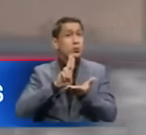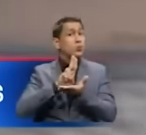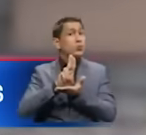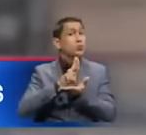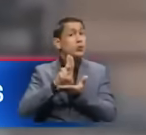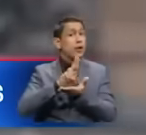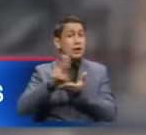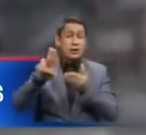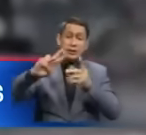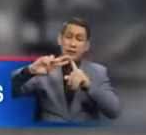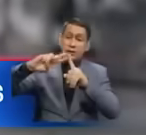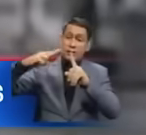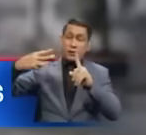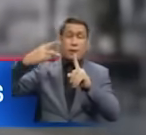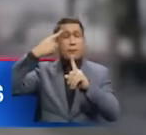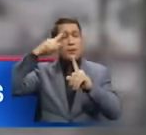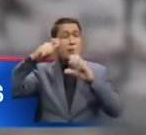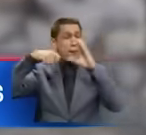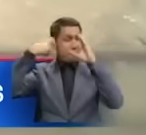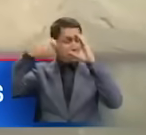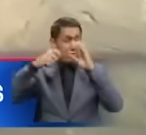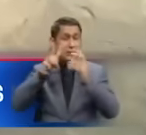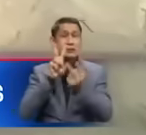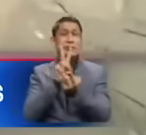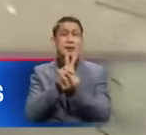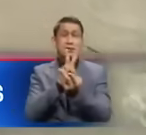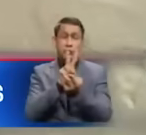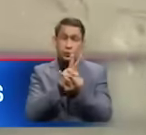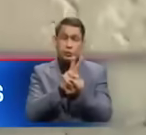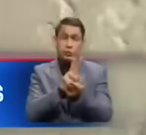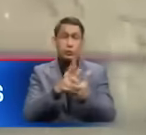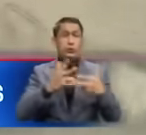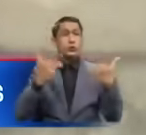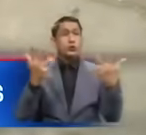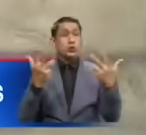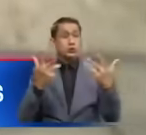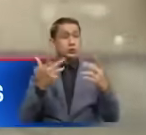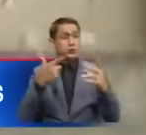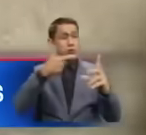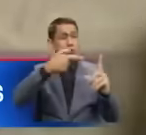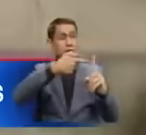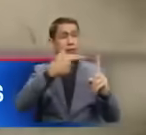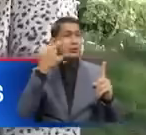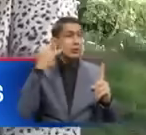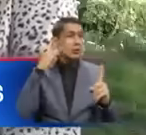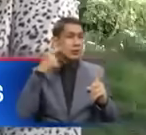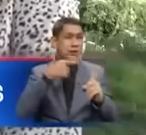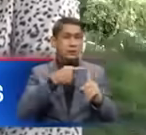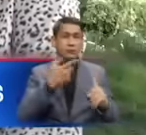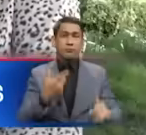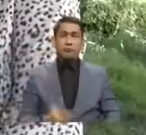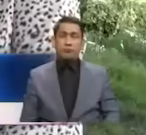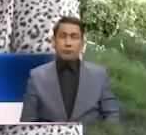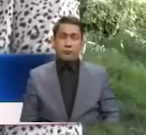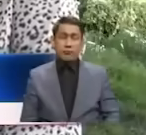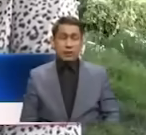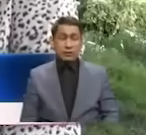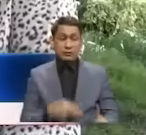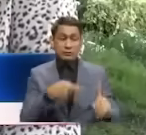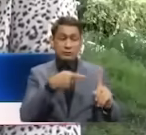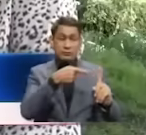inteligencia artificial para crear un video de contenido sexual, alegando que la protagonista sería una menor de edad. Estaba esta